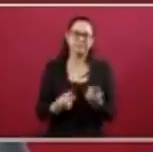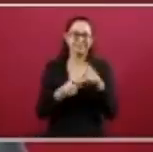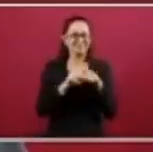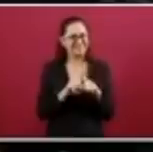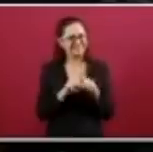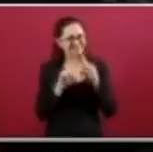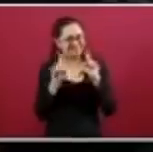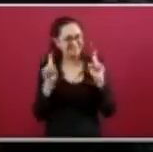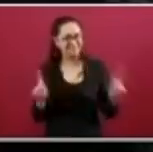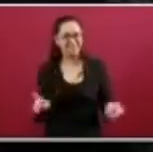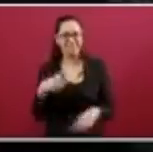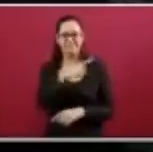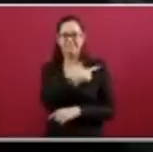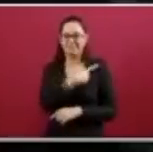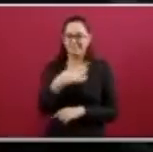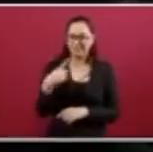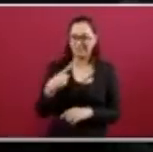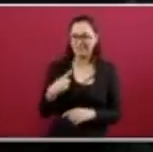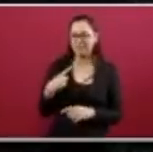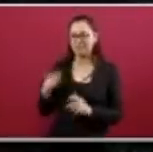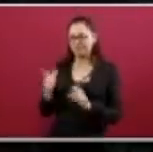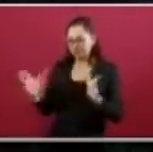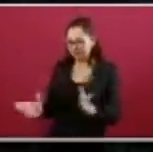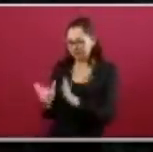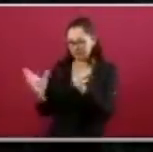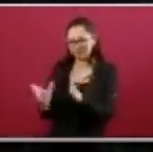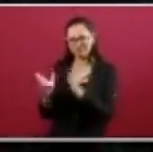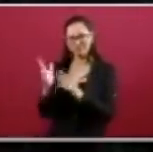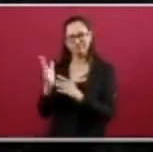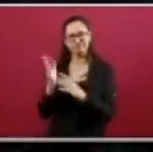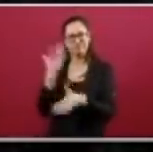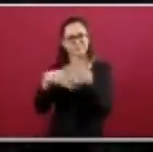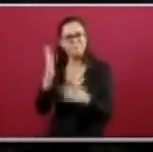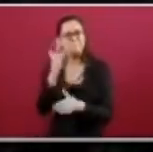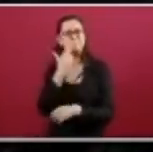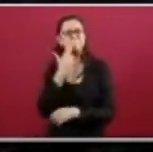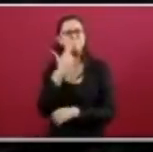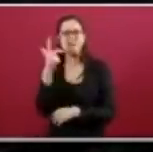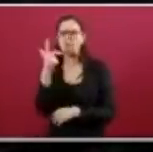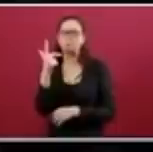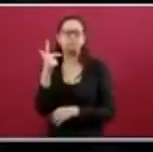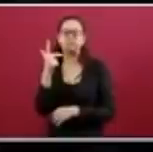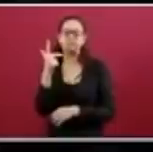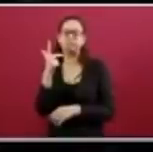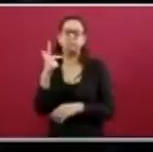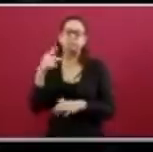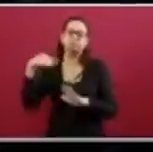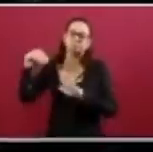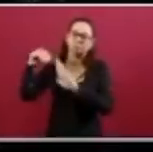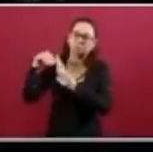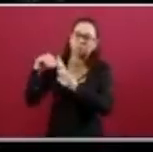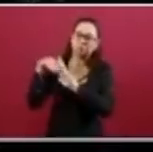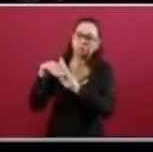mejorar, hemos empeorado en esta materia. Son de los saldos